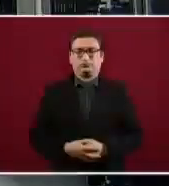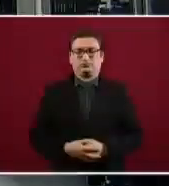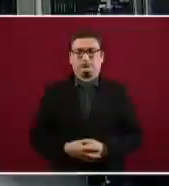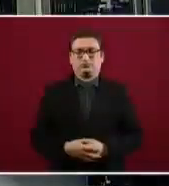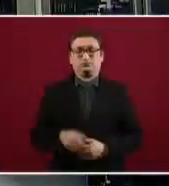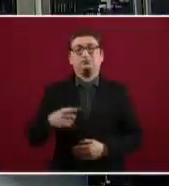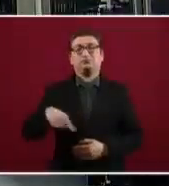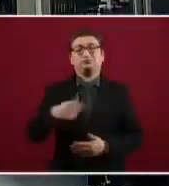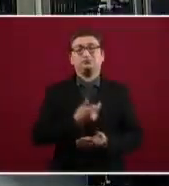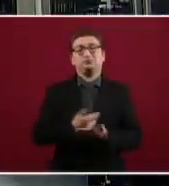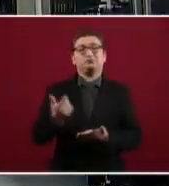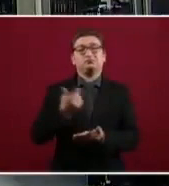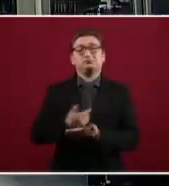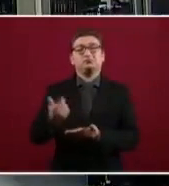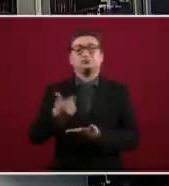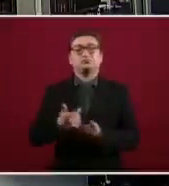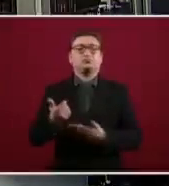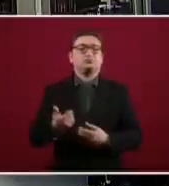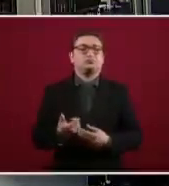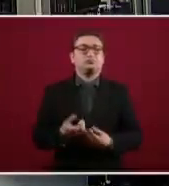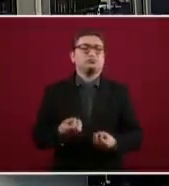que ganaban más